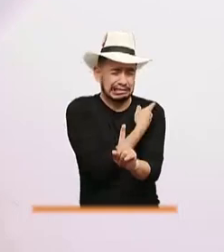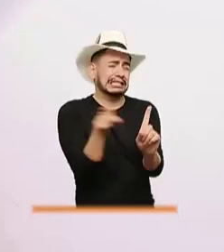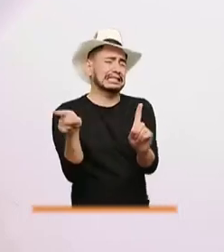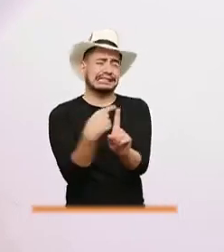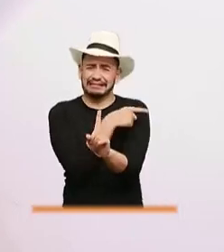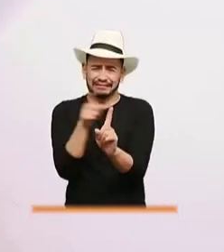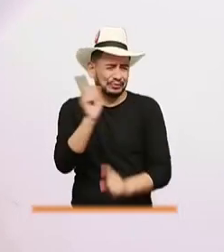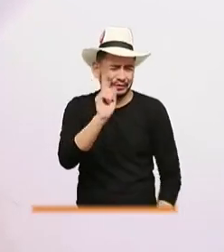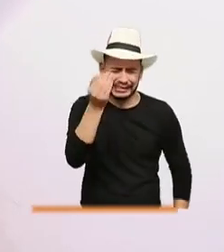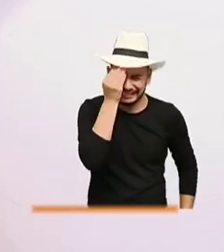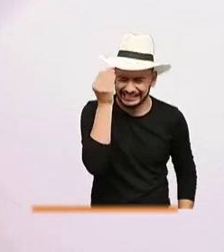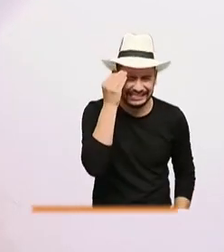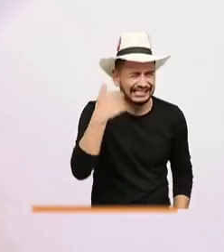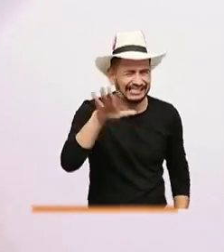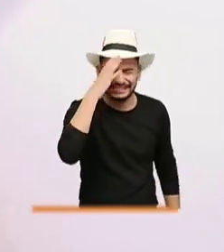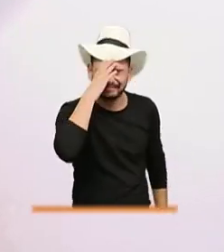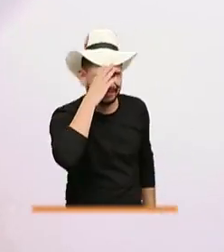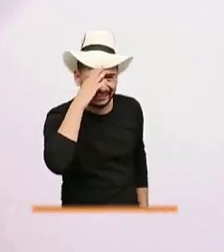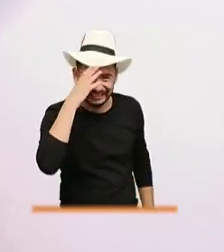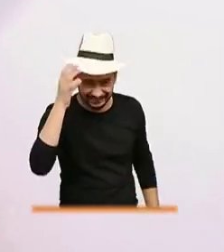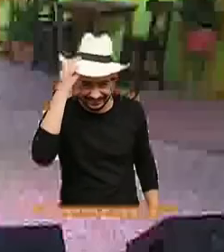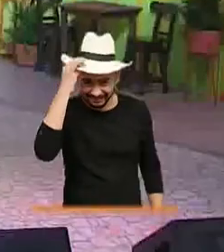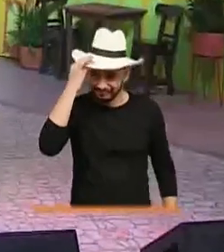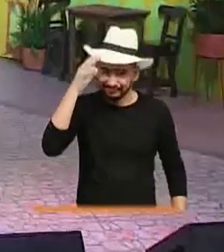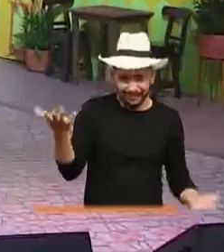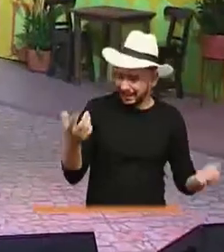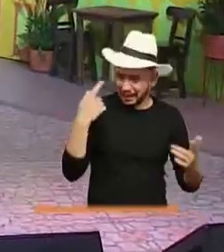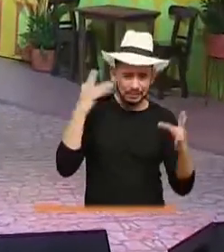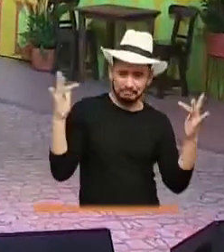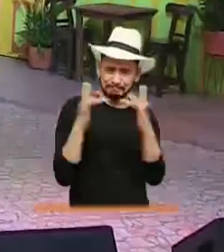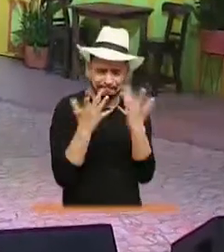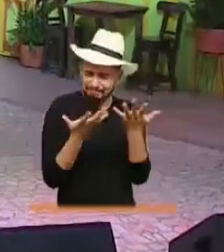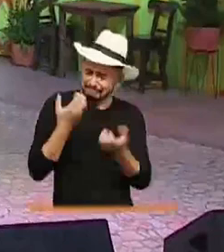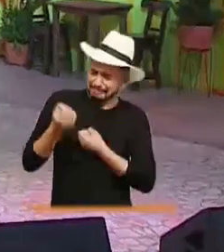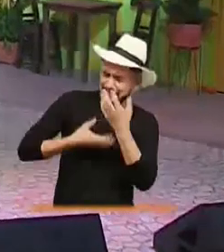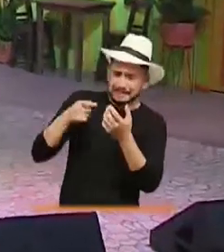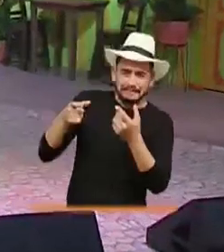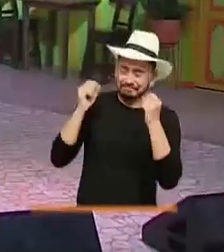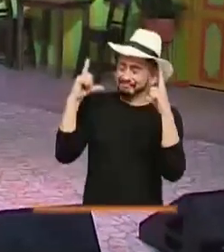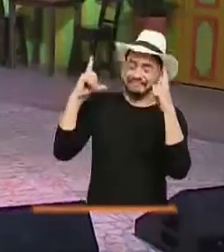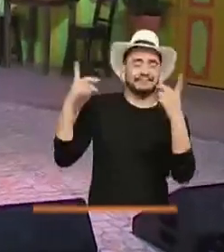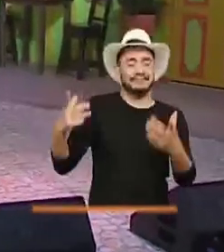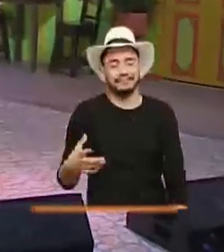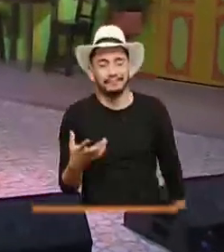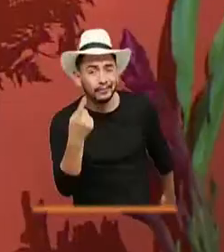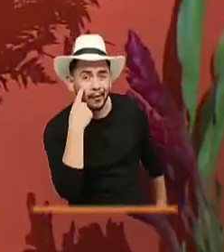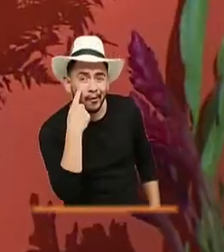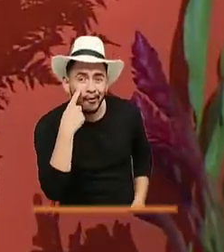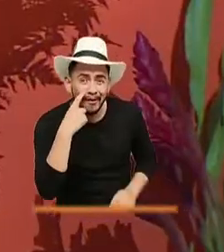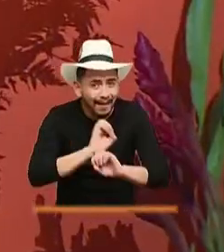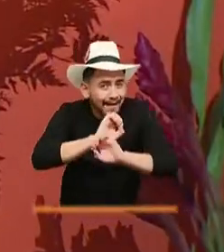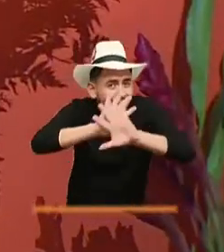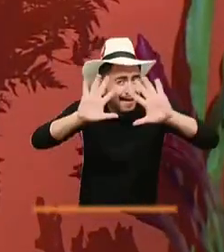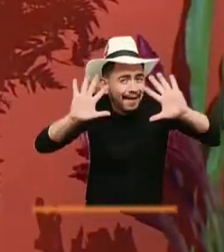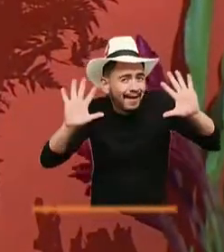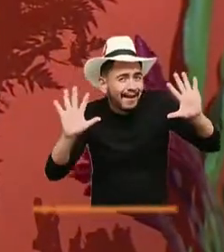mala en esta noche no me entra. Pero no se acerque tanto, yo se lo